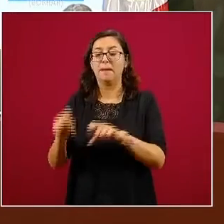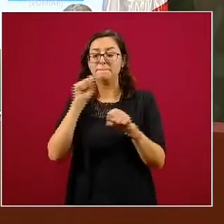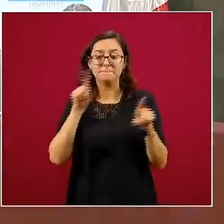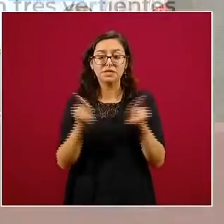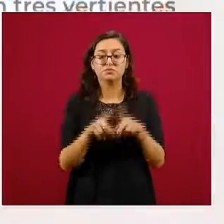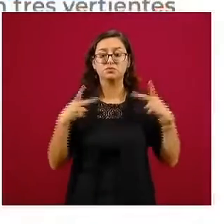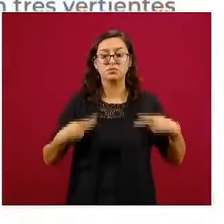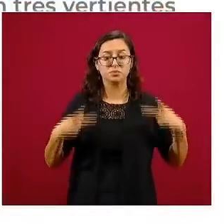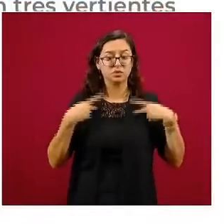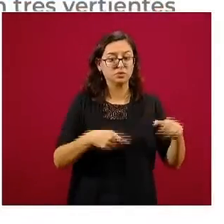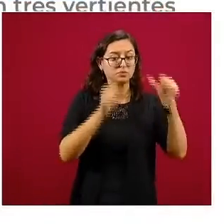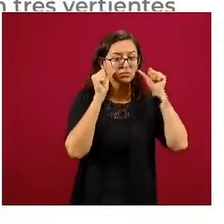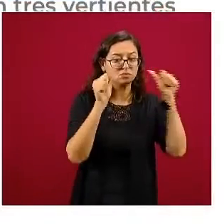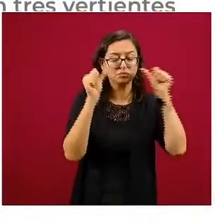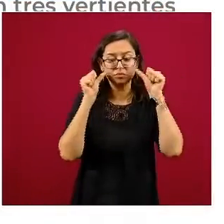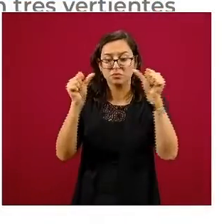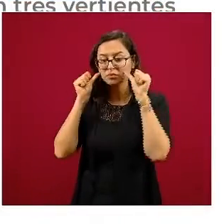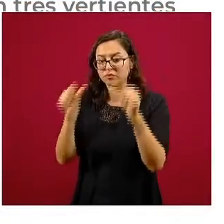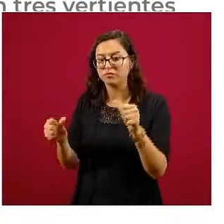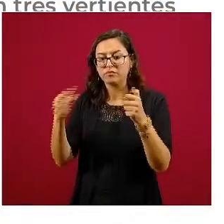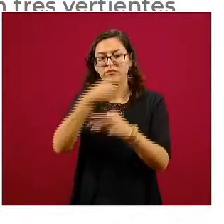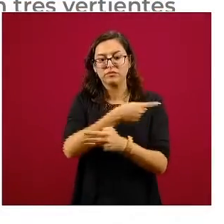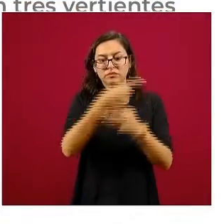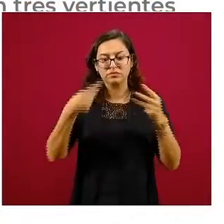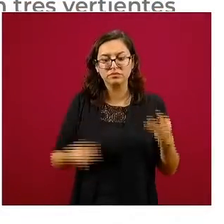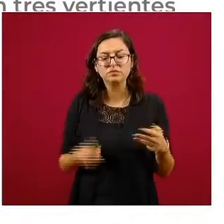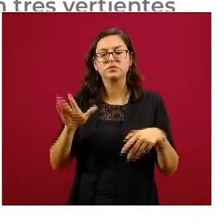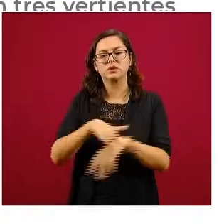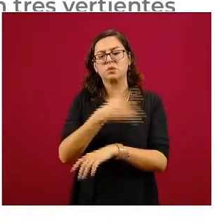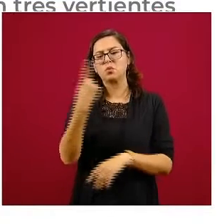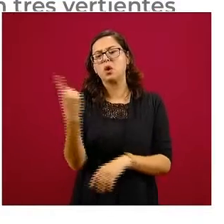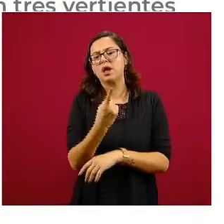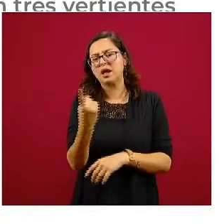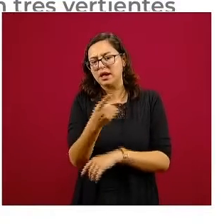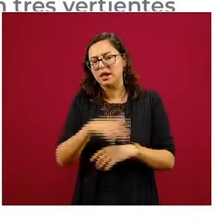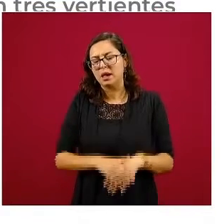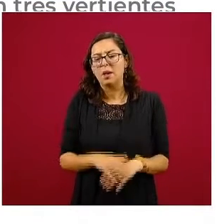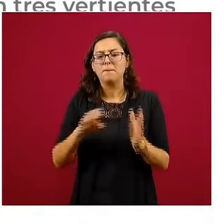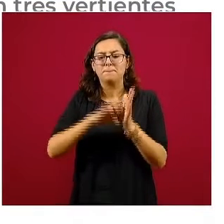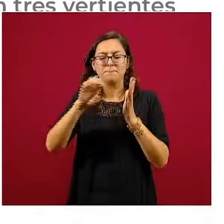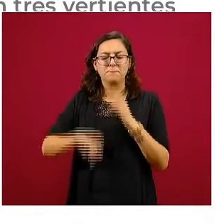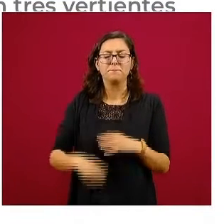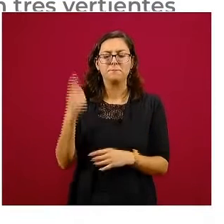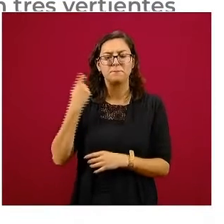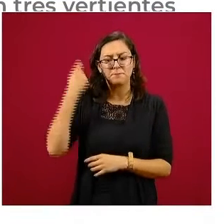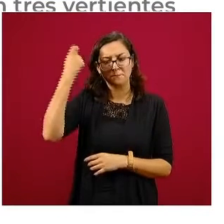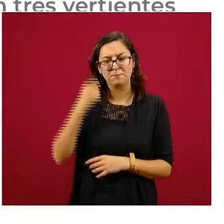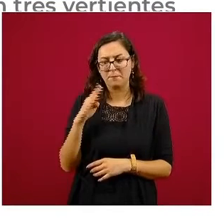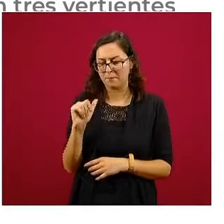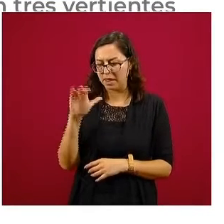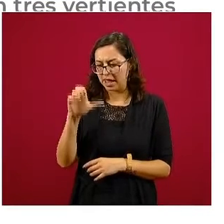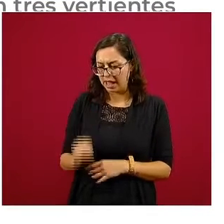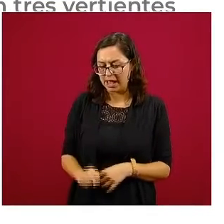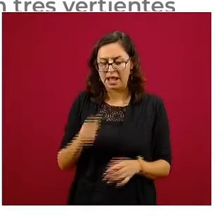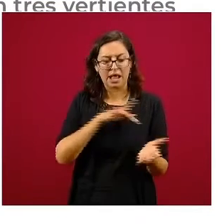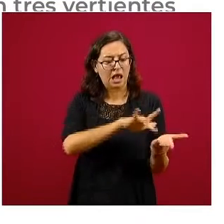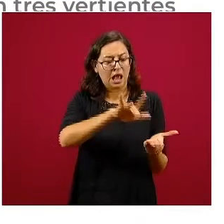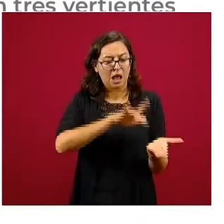comunidades es algo fundamental para el éxito de este enfoque. De manera que nos ponemos también a